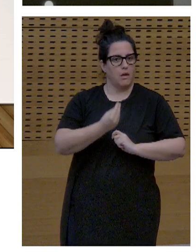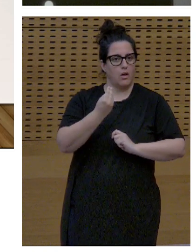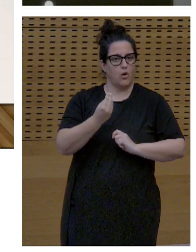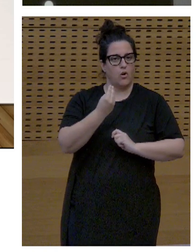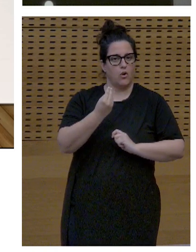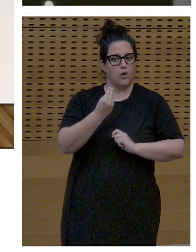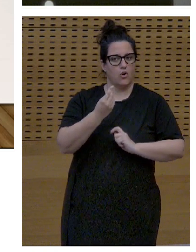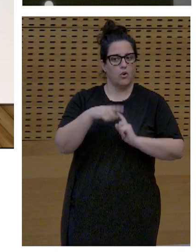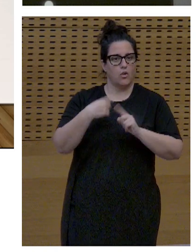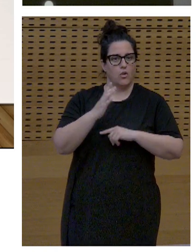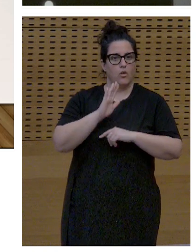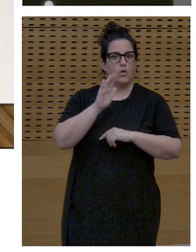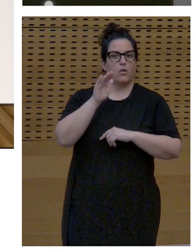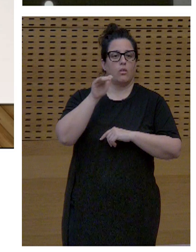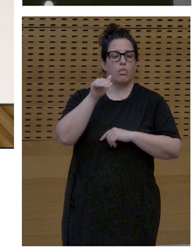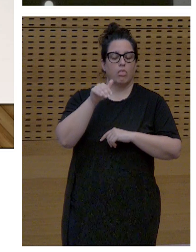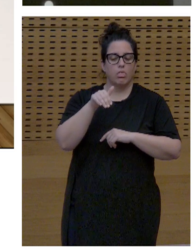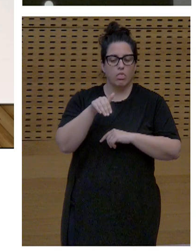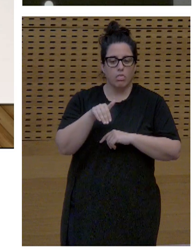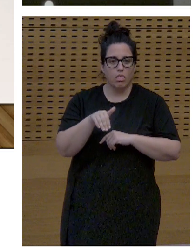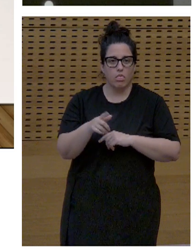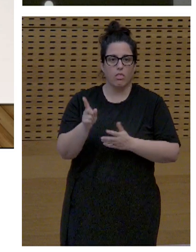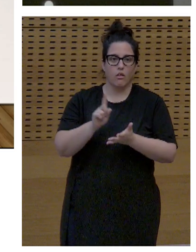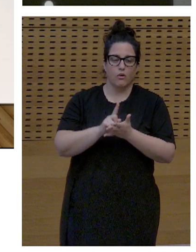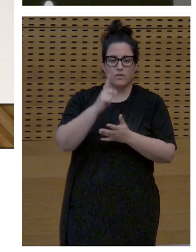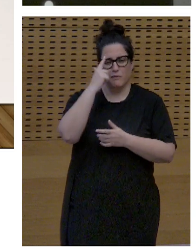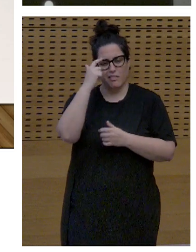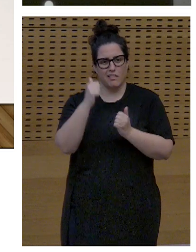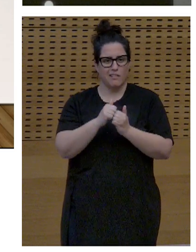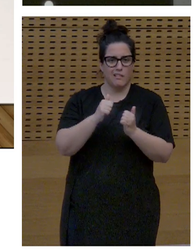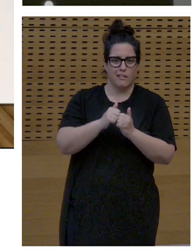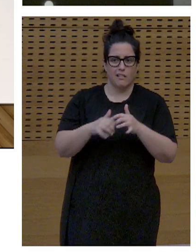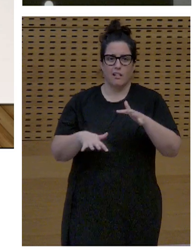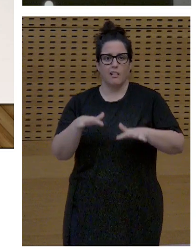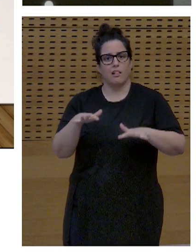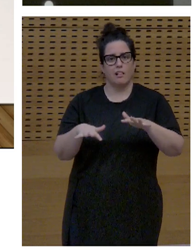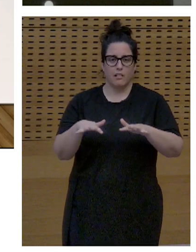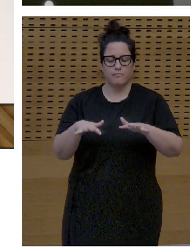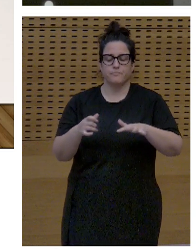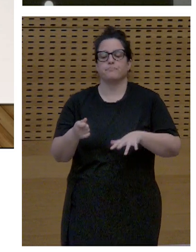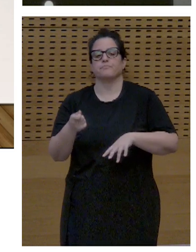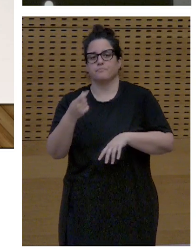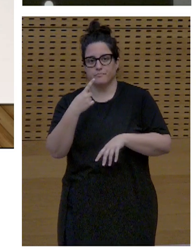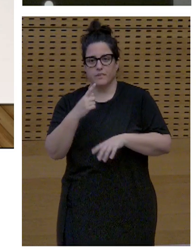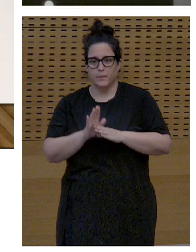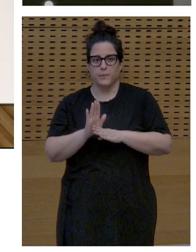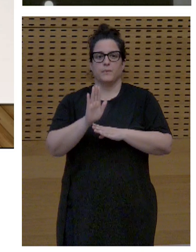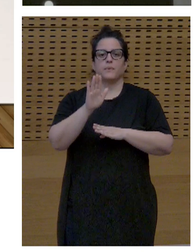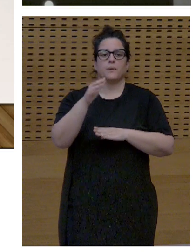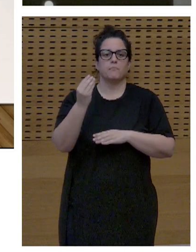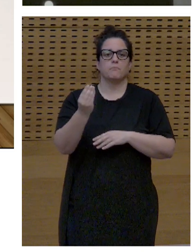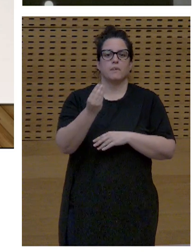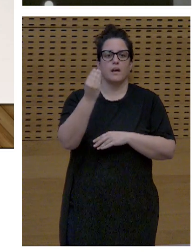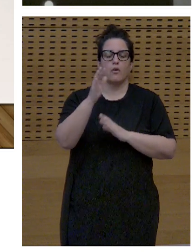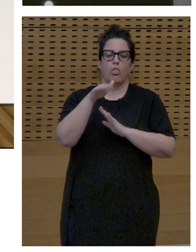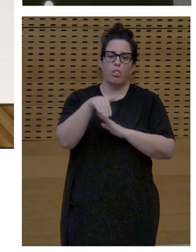Y luego voy perdiendo efecto y me vuelvo a poner torpe. Y me tomo otra pastilla y me vuelve a pasar lo mismo. Y esto